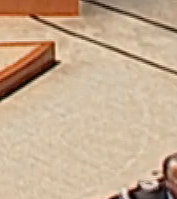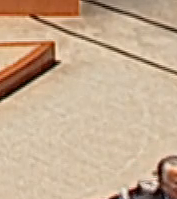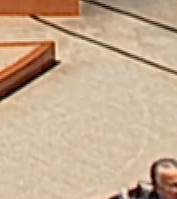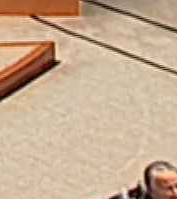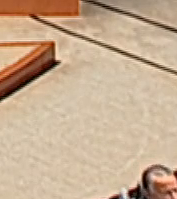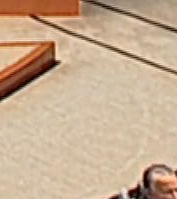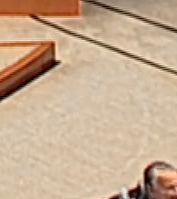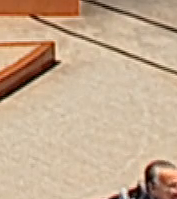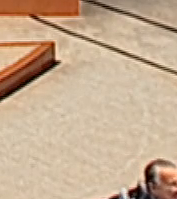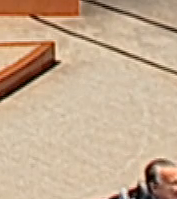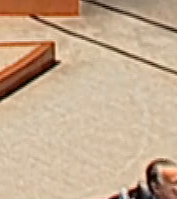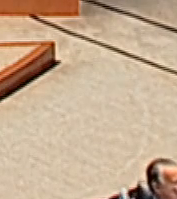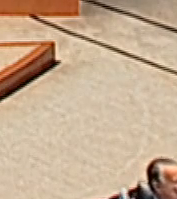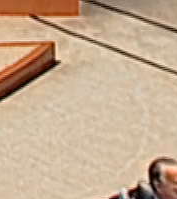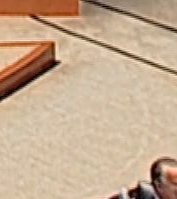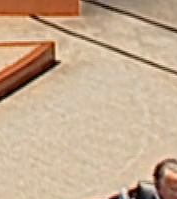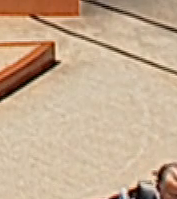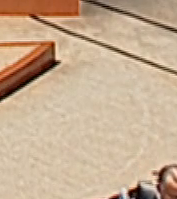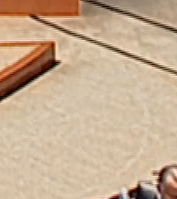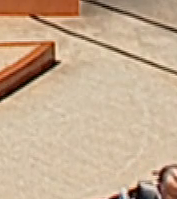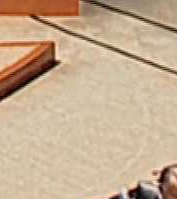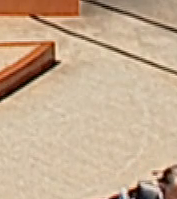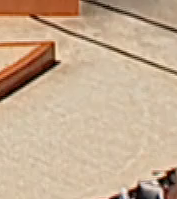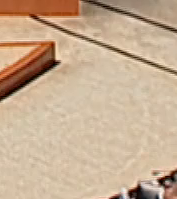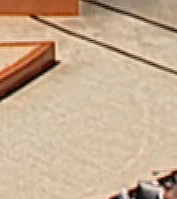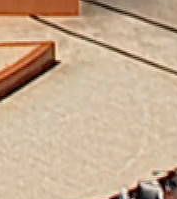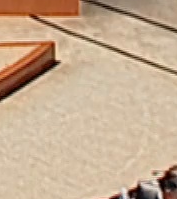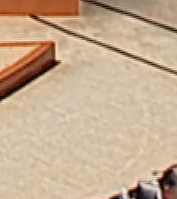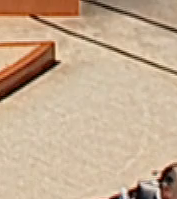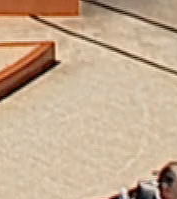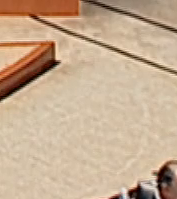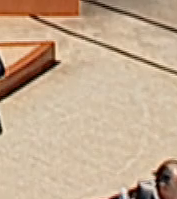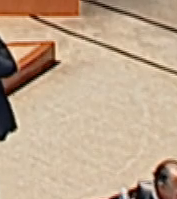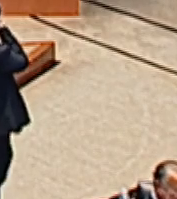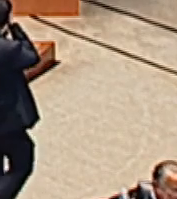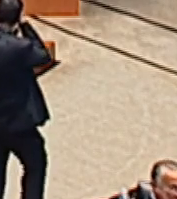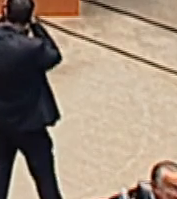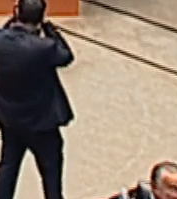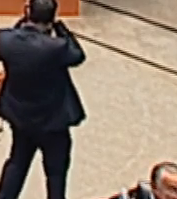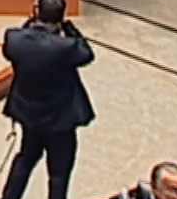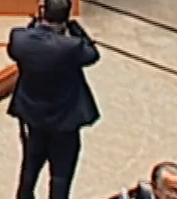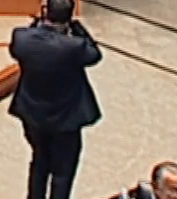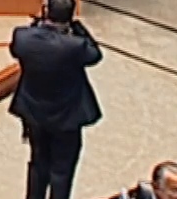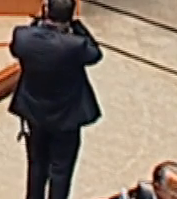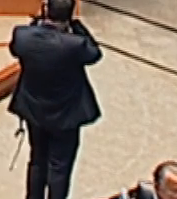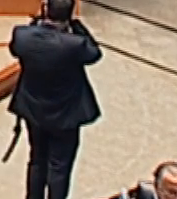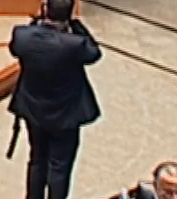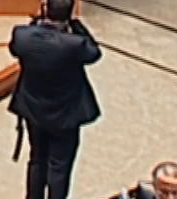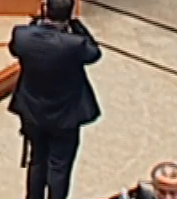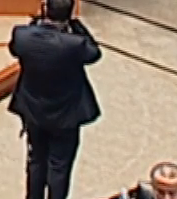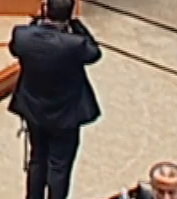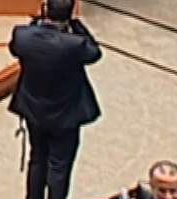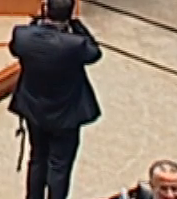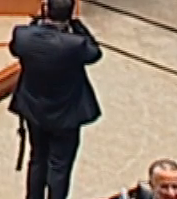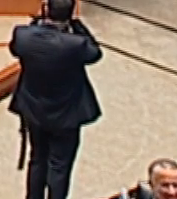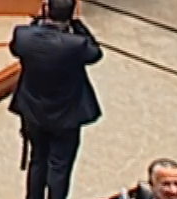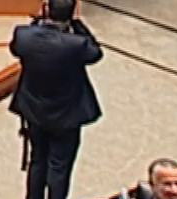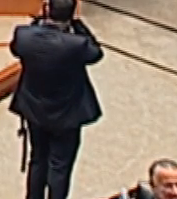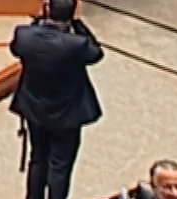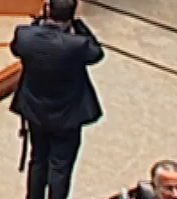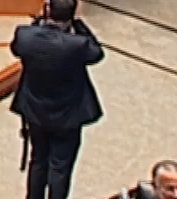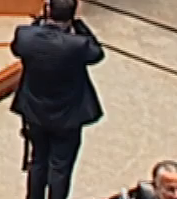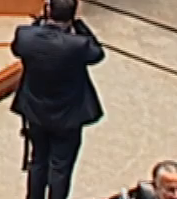el artículo quinto de la Ley Federal de Fomento a las actividades realizadas por organizaciones de la sociedad